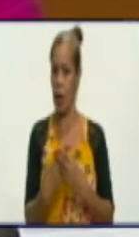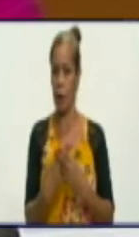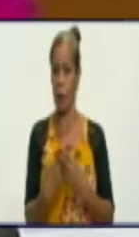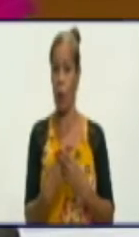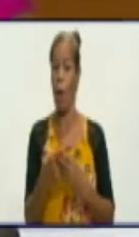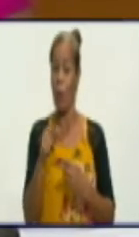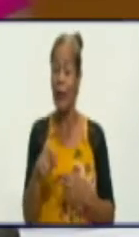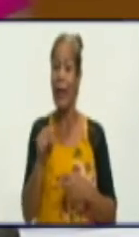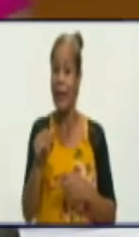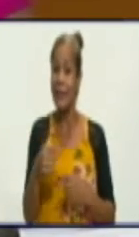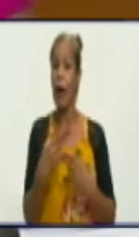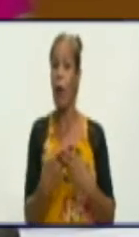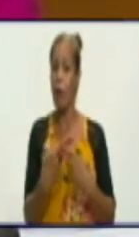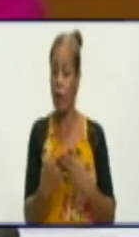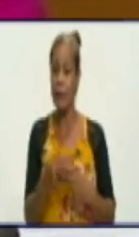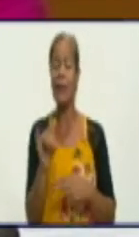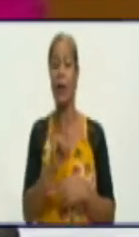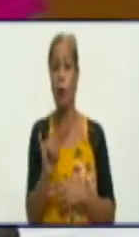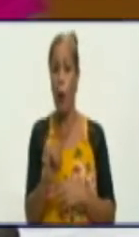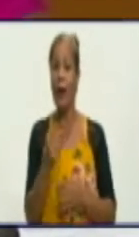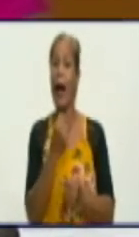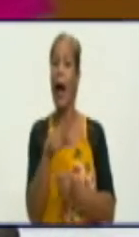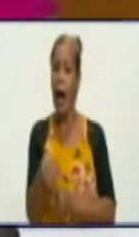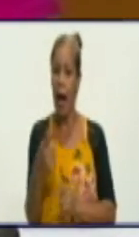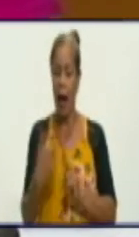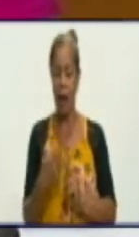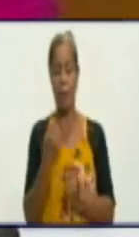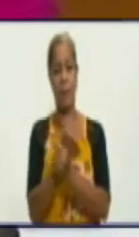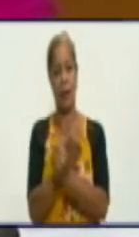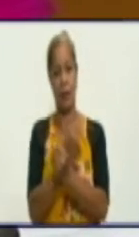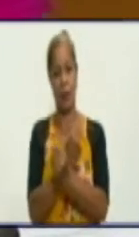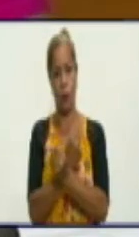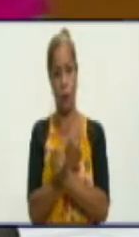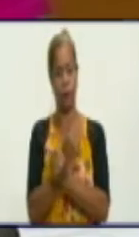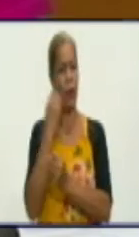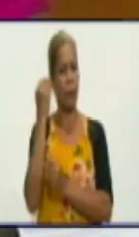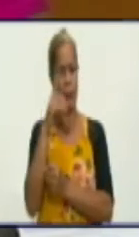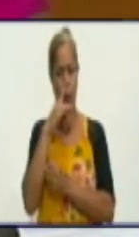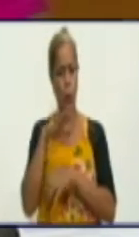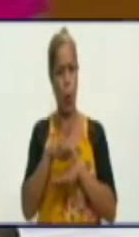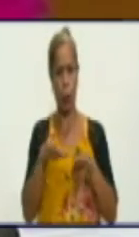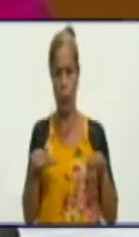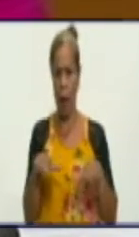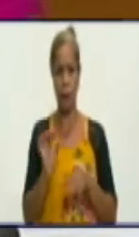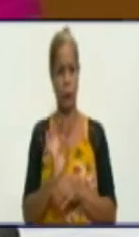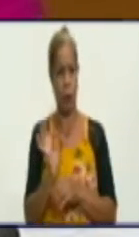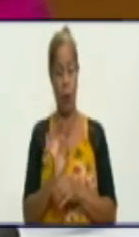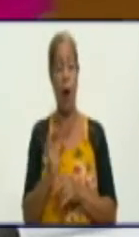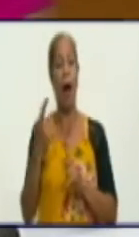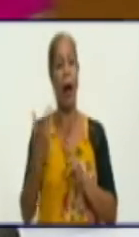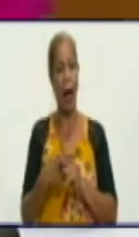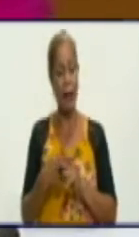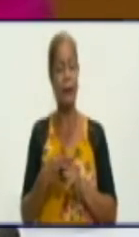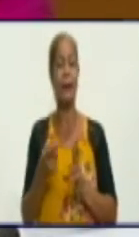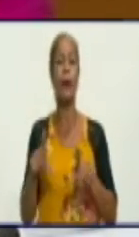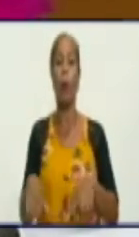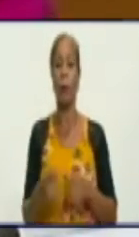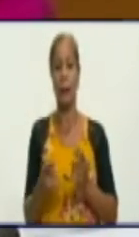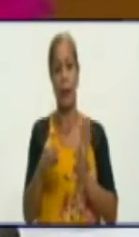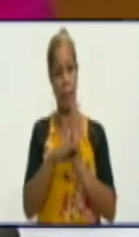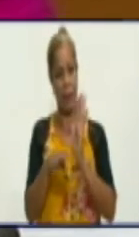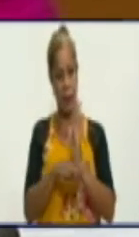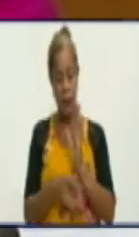porque, como mismo tenemos esta cifra ahora, si pensamos que todo está normal, si no tomamos las medidas, si no arreciamos con el